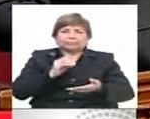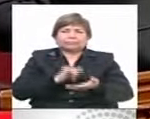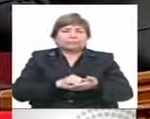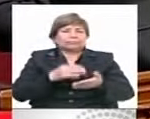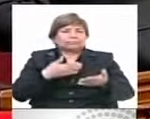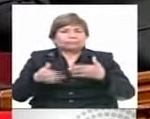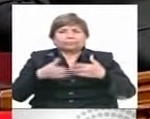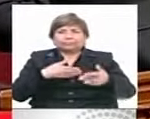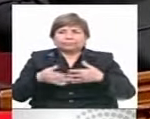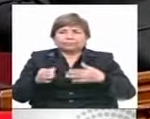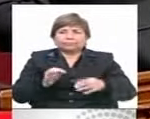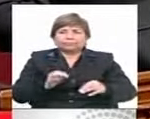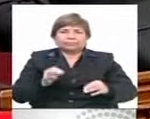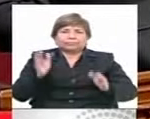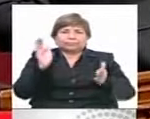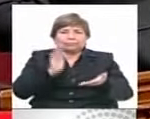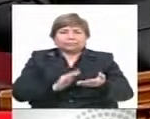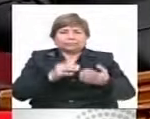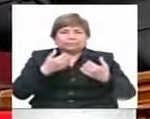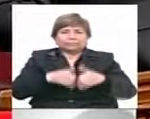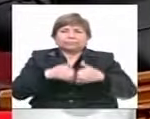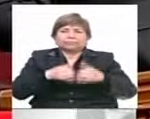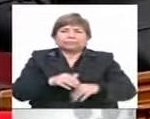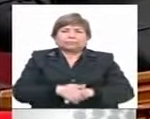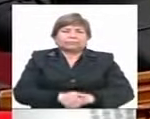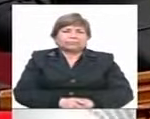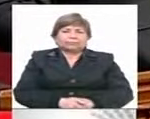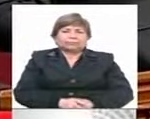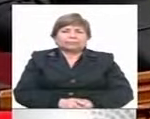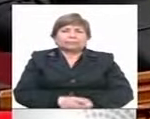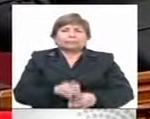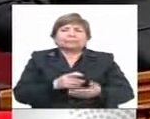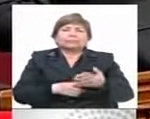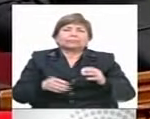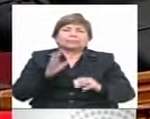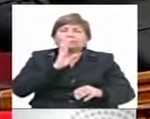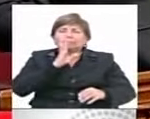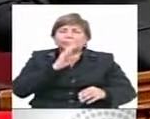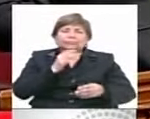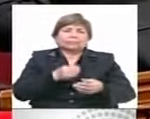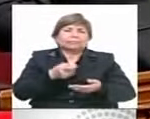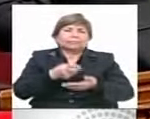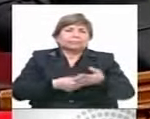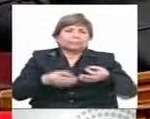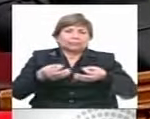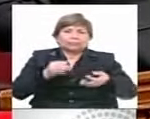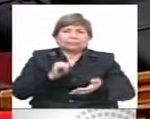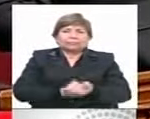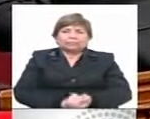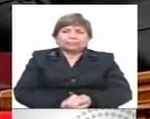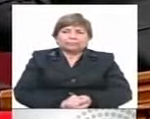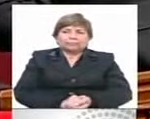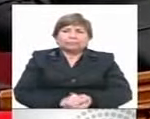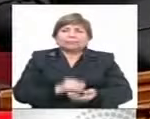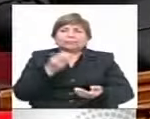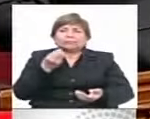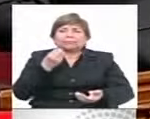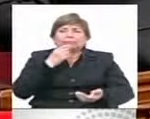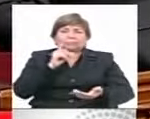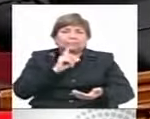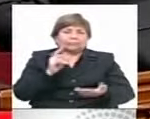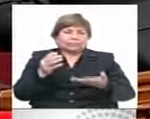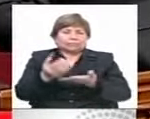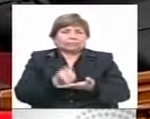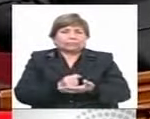cualquier microempresario, pequeño o mediano empresario, que se habla de un nuevo contrato social. Eso